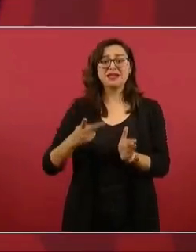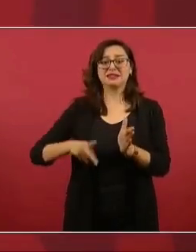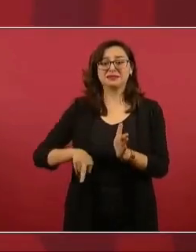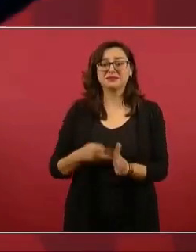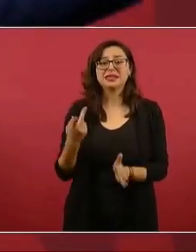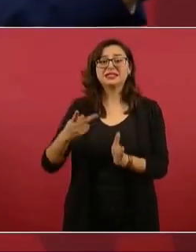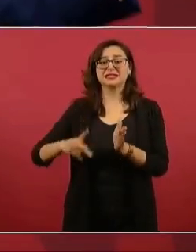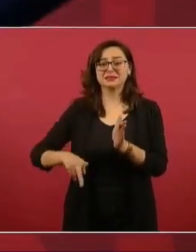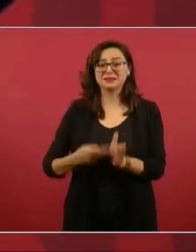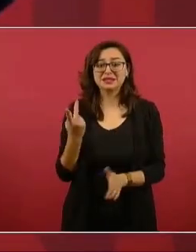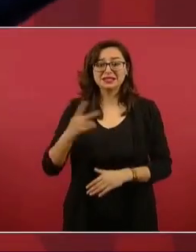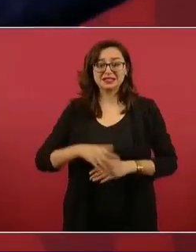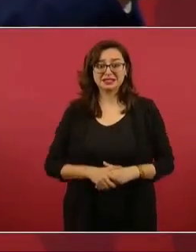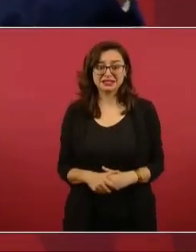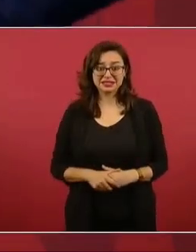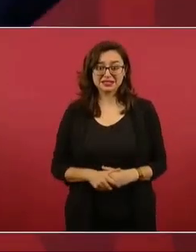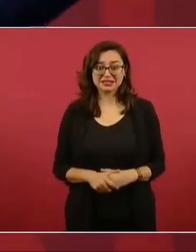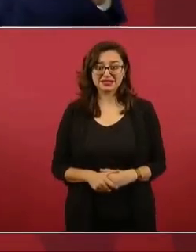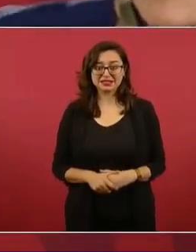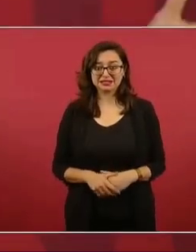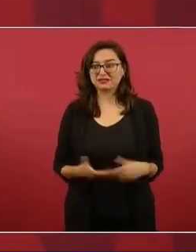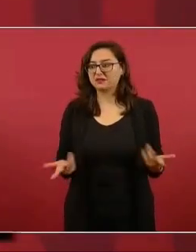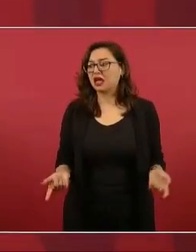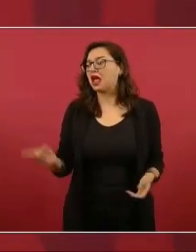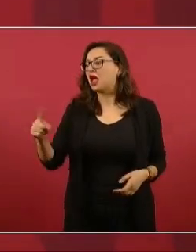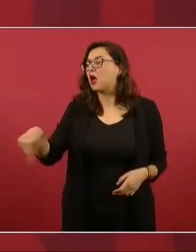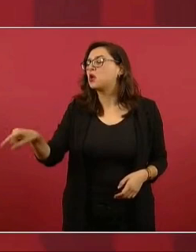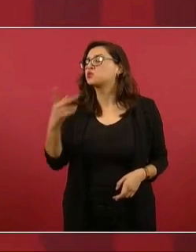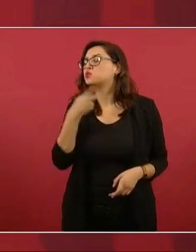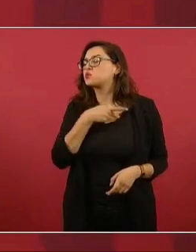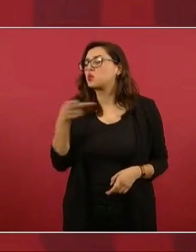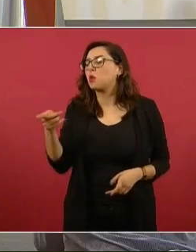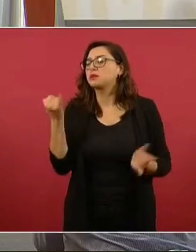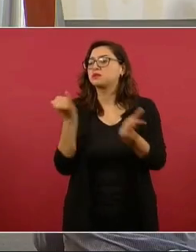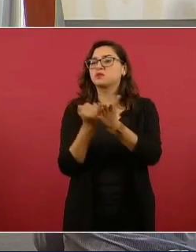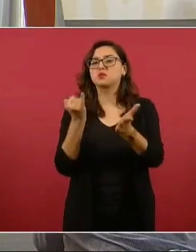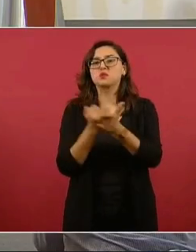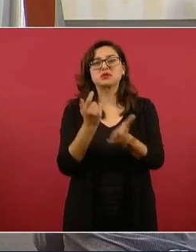que no pagaban impuestos los pobres,